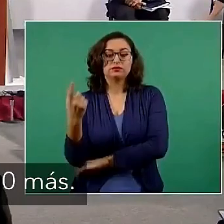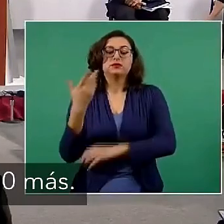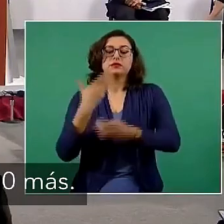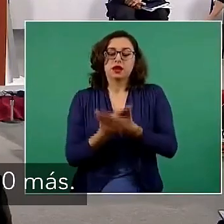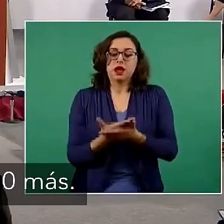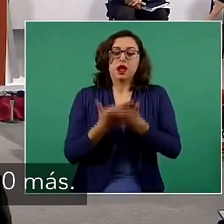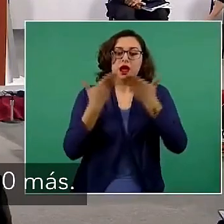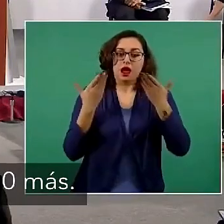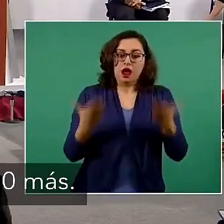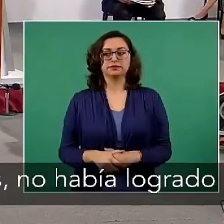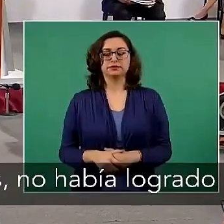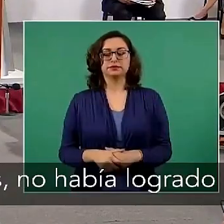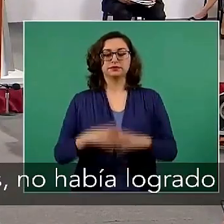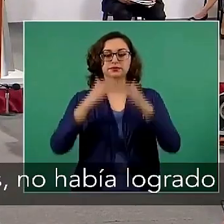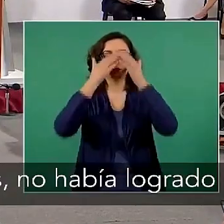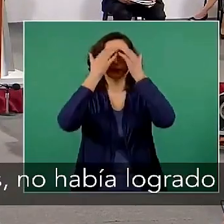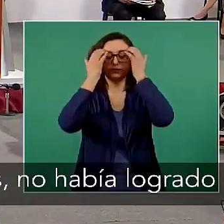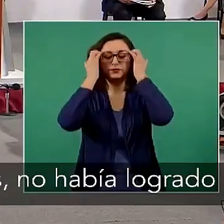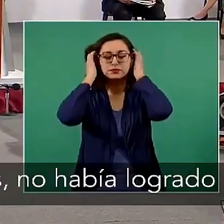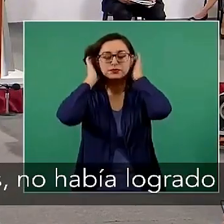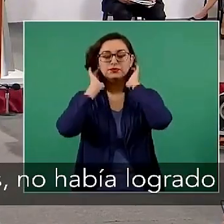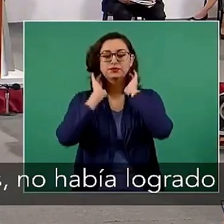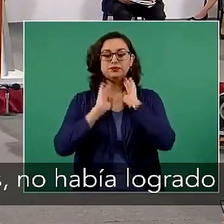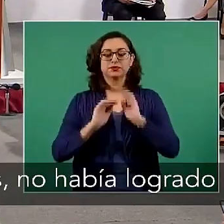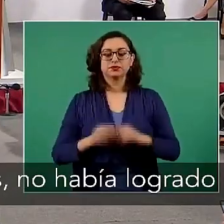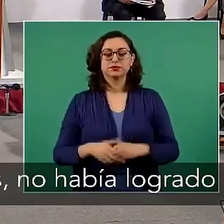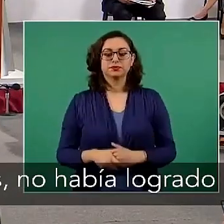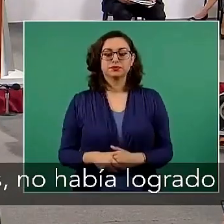son 10 más. Ahora vamos